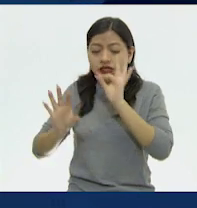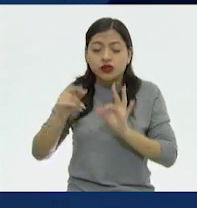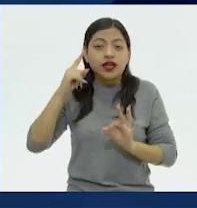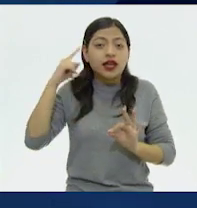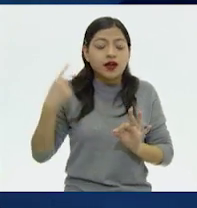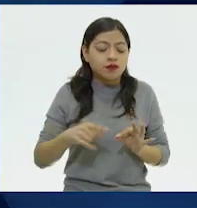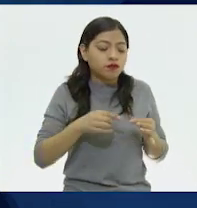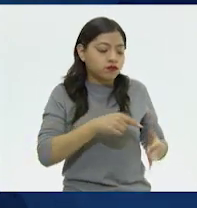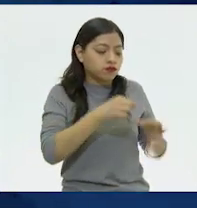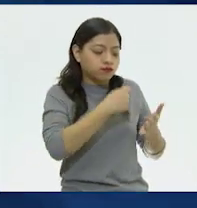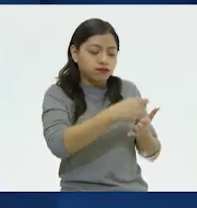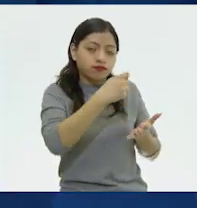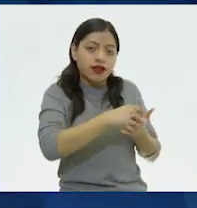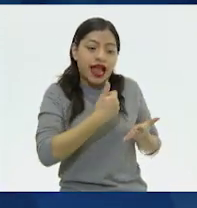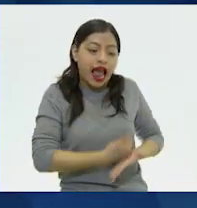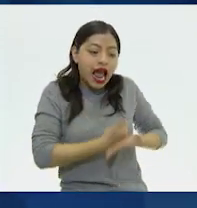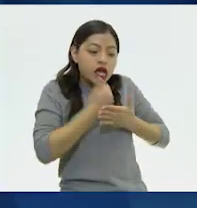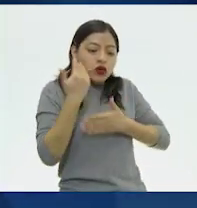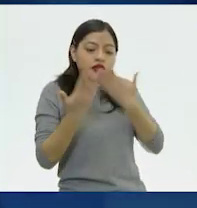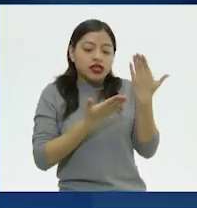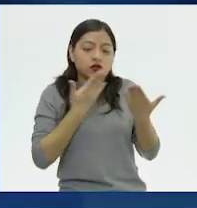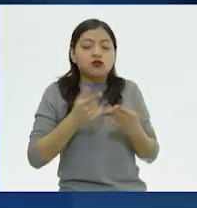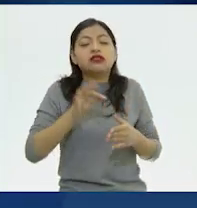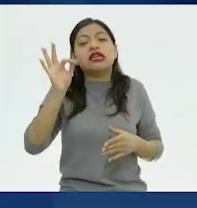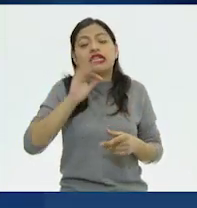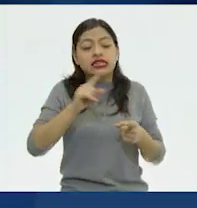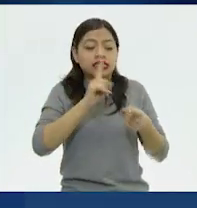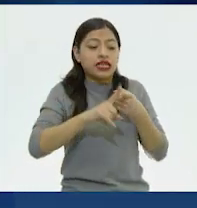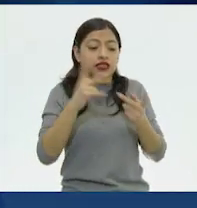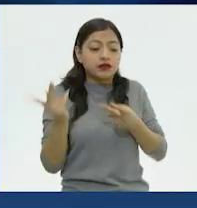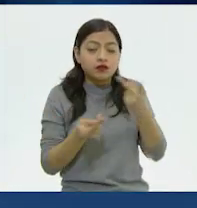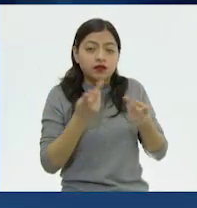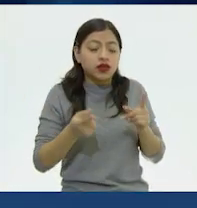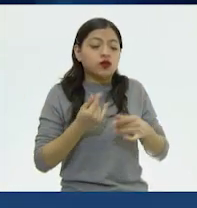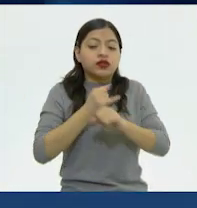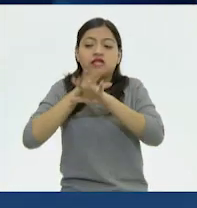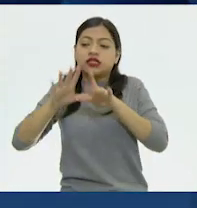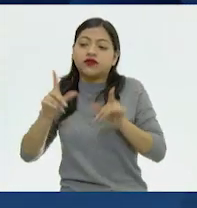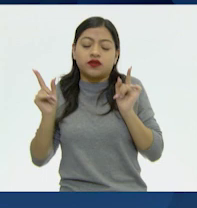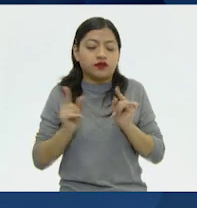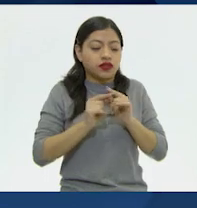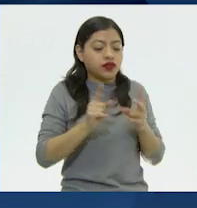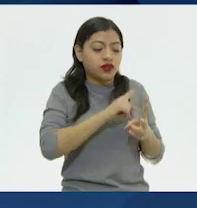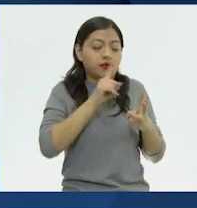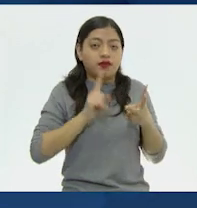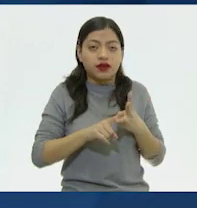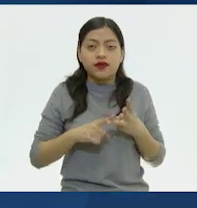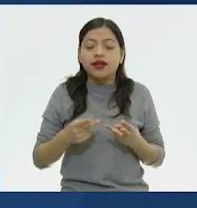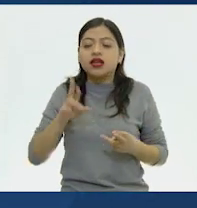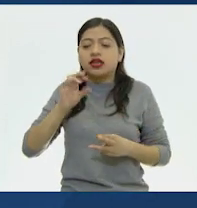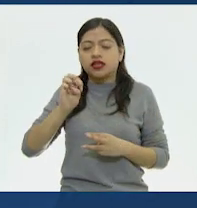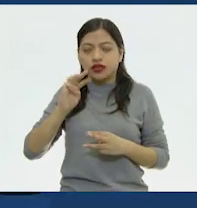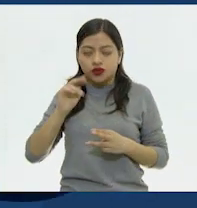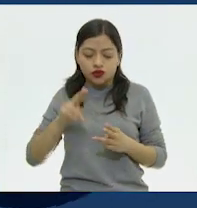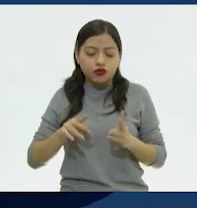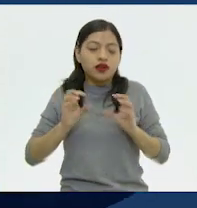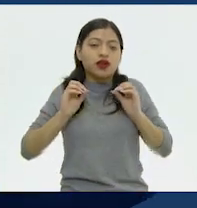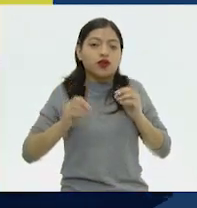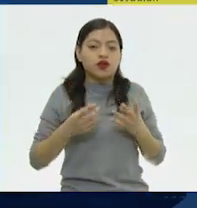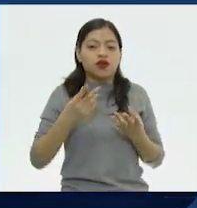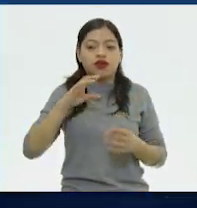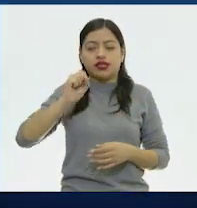elaborar guías de autoestudio que pueden ser cuestionarios, cuadros sinópticos, resúmenes y esquemas.